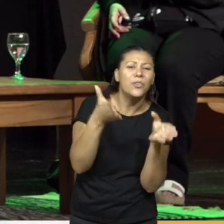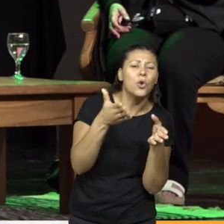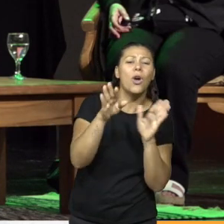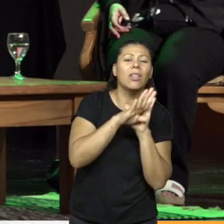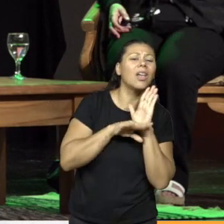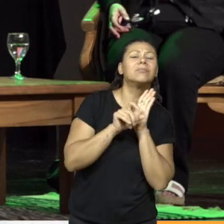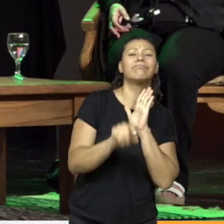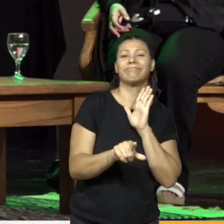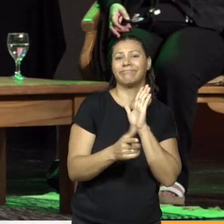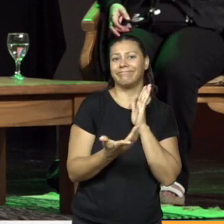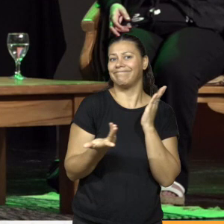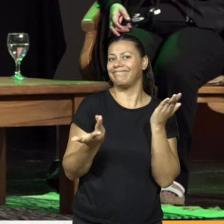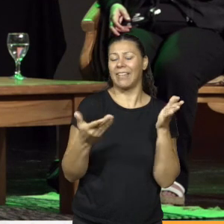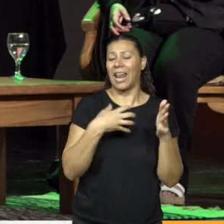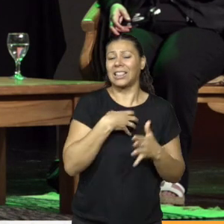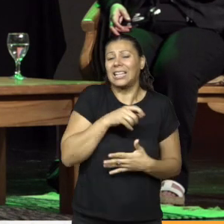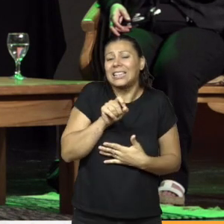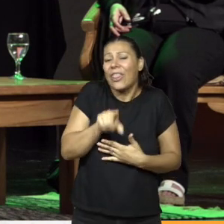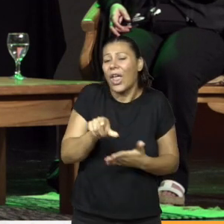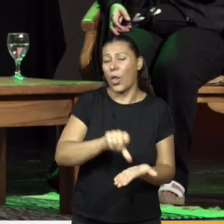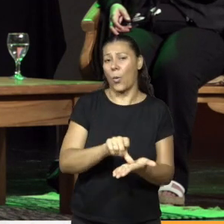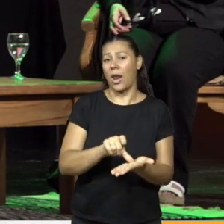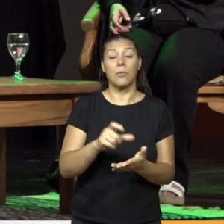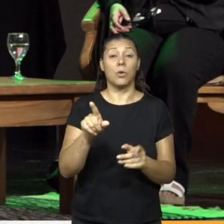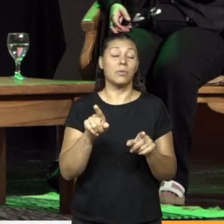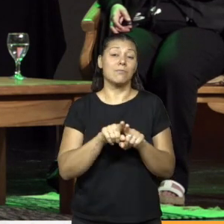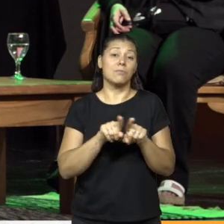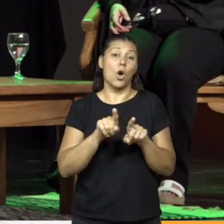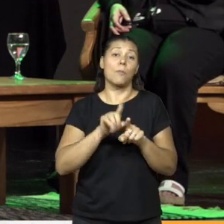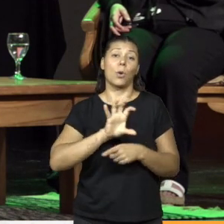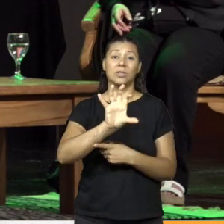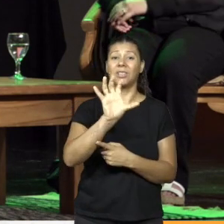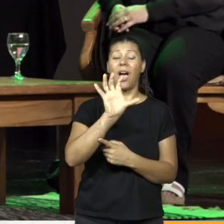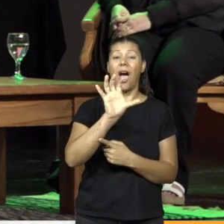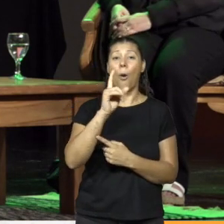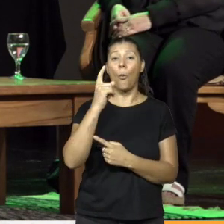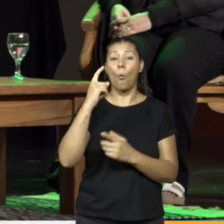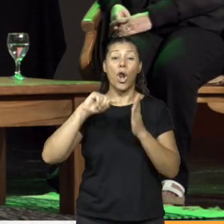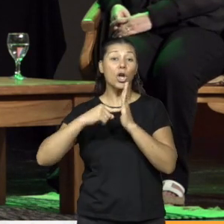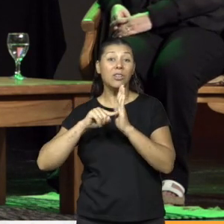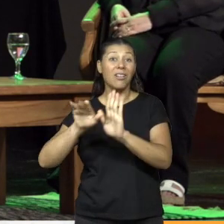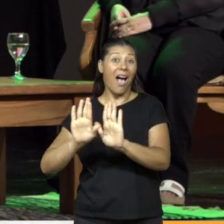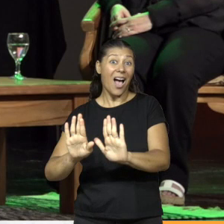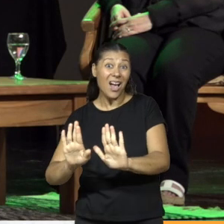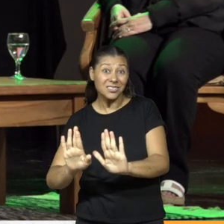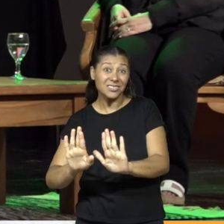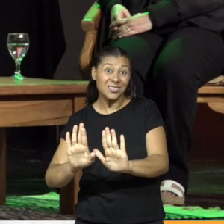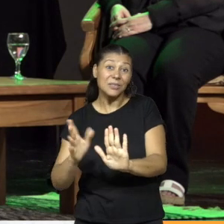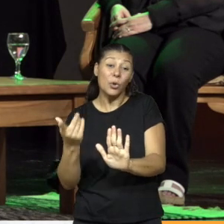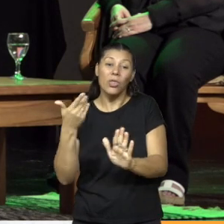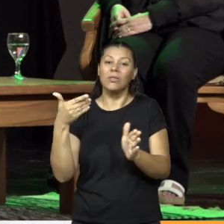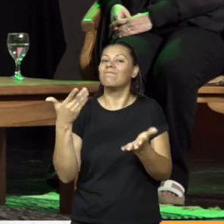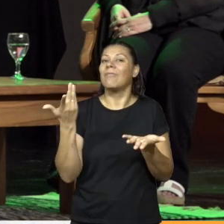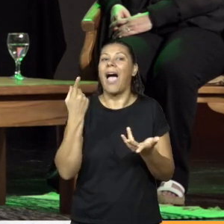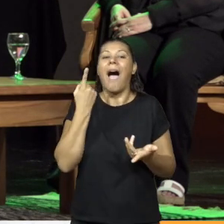que nos ha pasado en la provincia de Buenos Aires. Por ahí capaz que hay que verlo, pero tecnología existe.